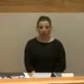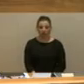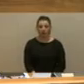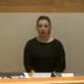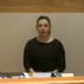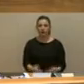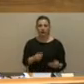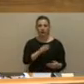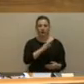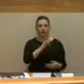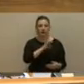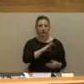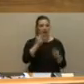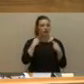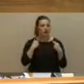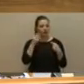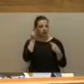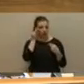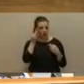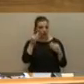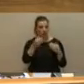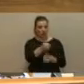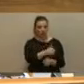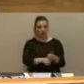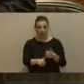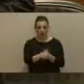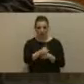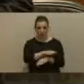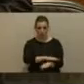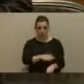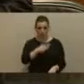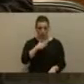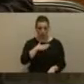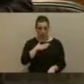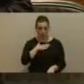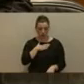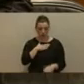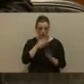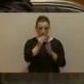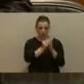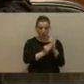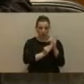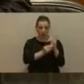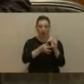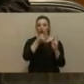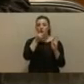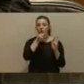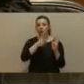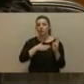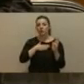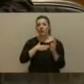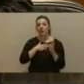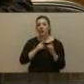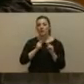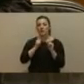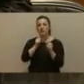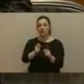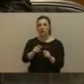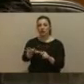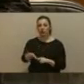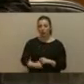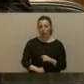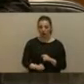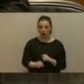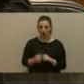Señora diputada, las prioridades de mi Gobierno están recogidas en mi discurso de investidura y en ellas no se incluirá